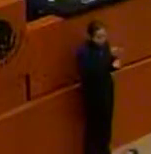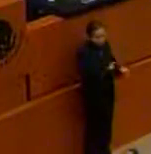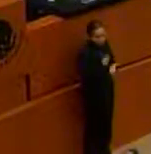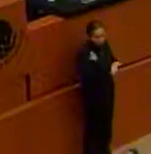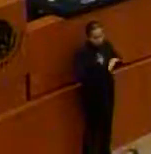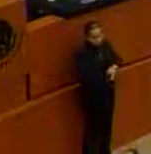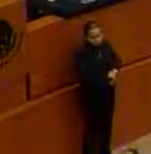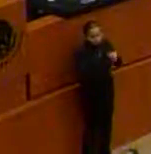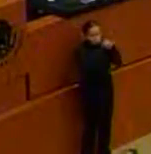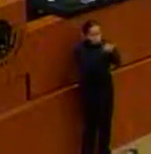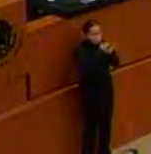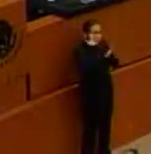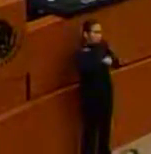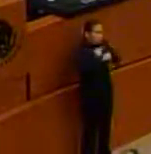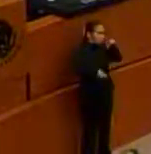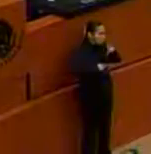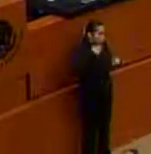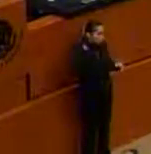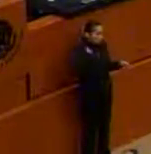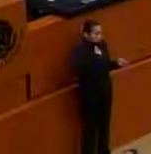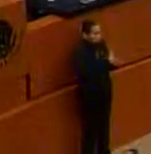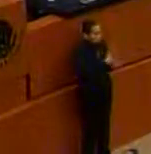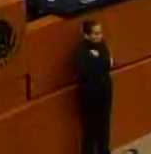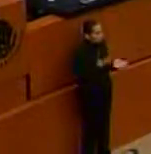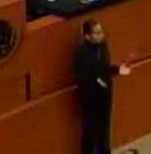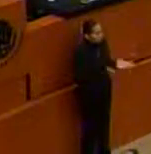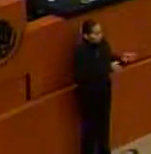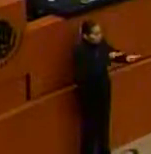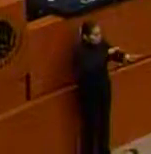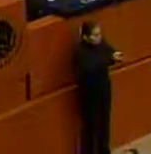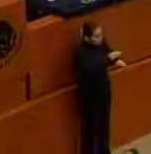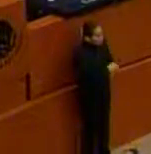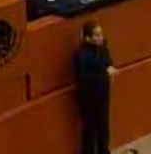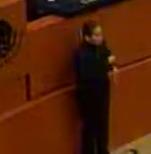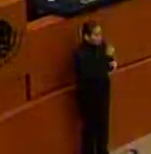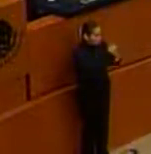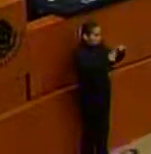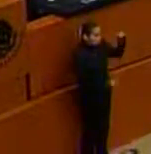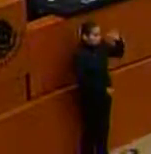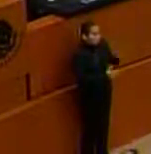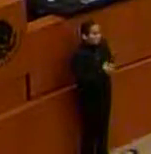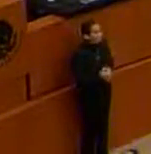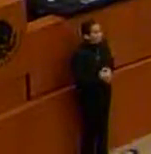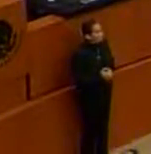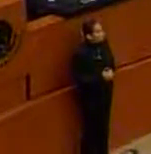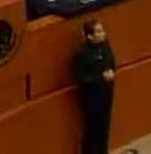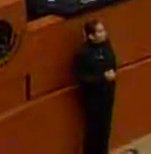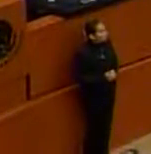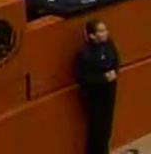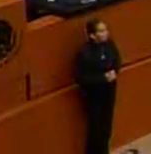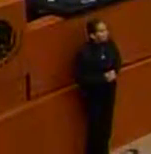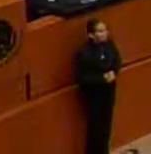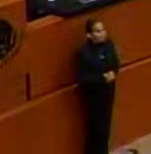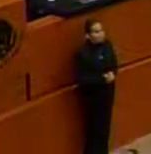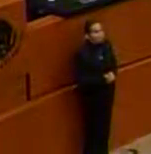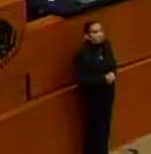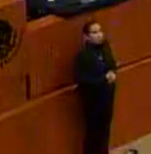podría ayudar, dice, a simplificar el sistema de bienestar e incentivar el trabajo entre los desempleados.